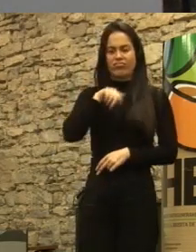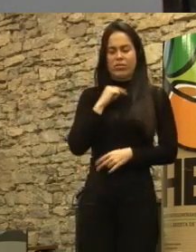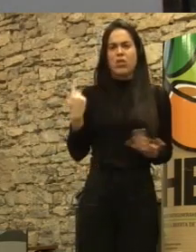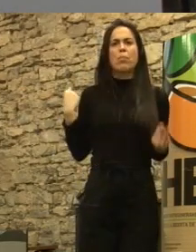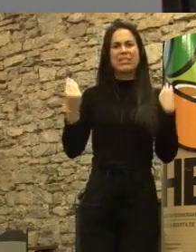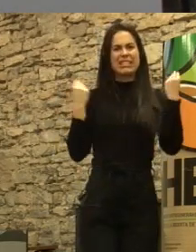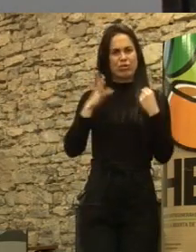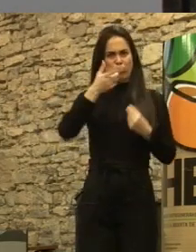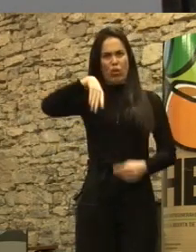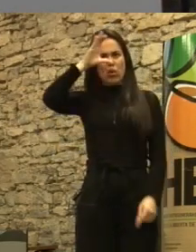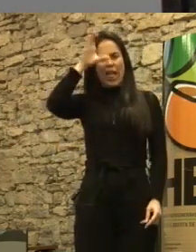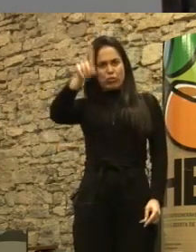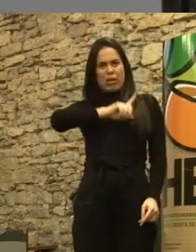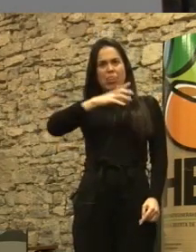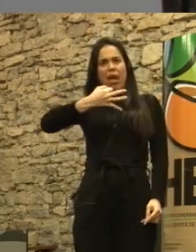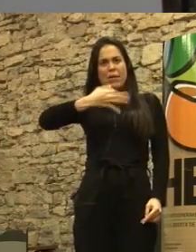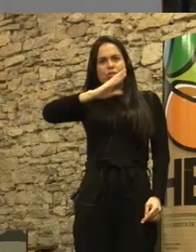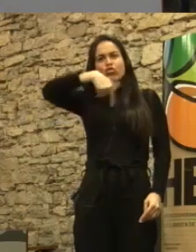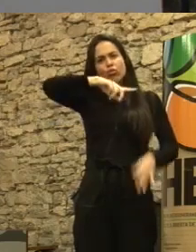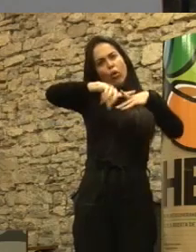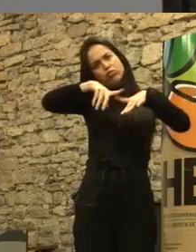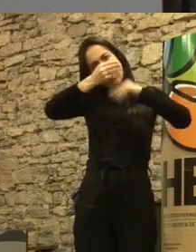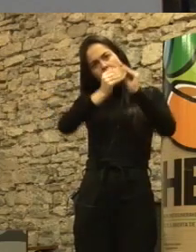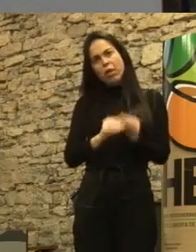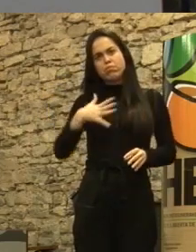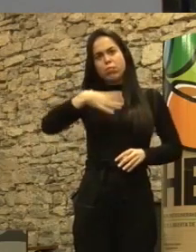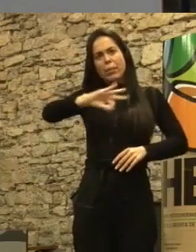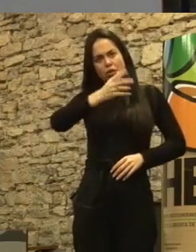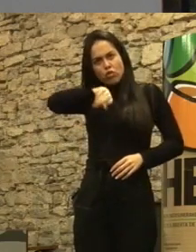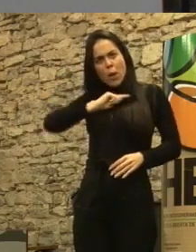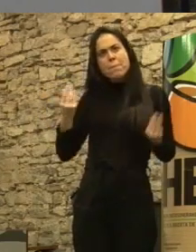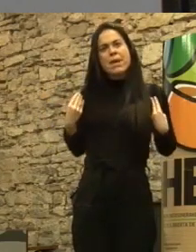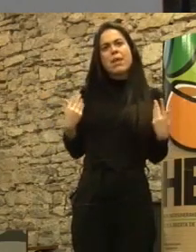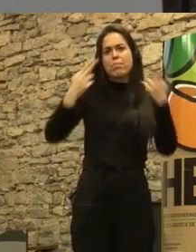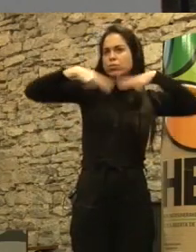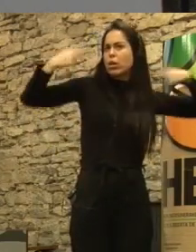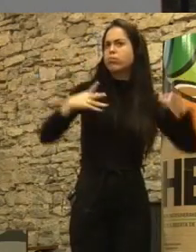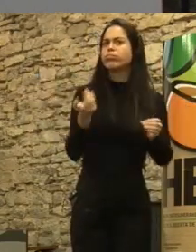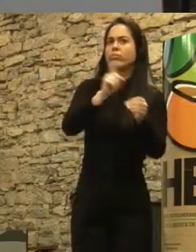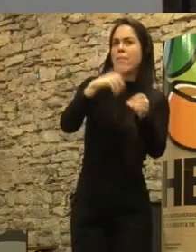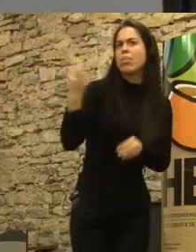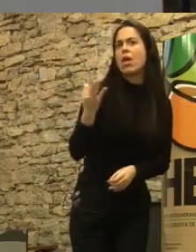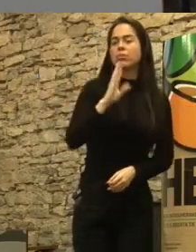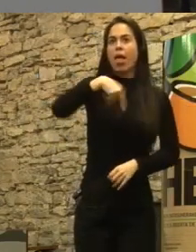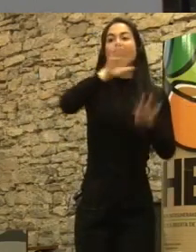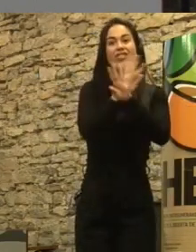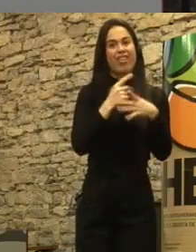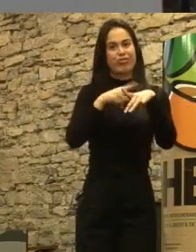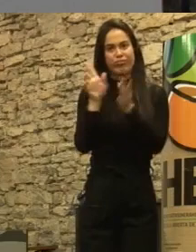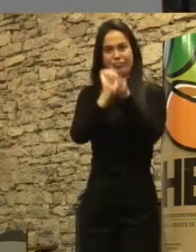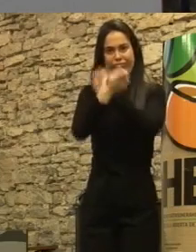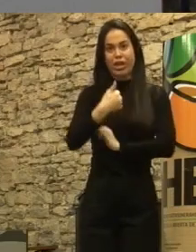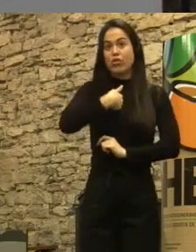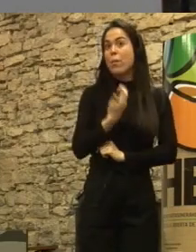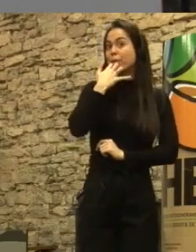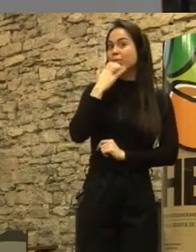escuchados, tenemos cosas que hacer, tenemos y debemos participar en la vida pública y no vamos a renunciar a ello, ¿no? Y a partir de ahí pues han cambiado muchas cosas, ¿no? En mi caso